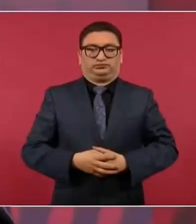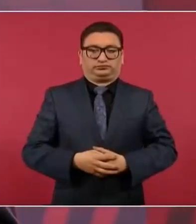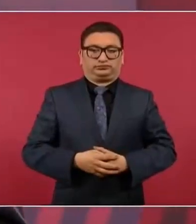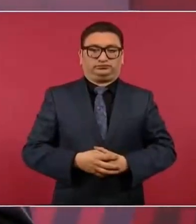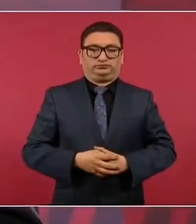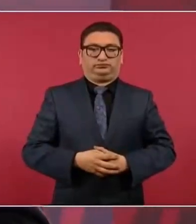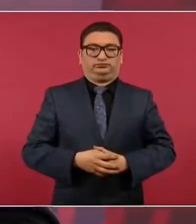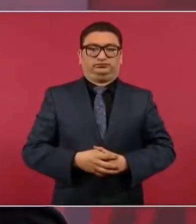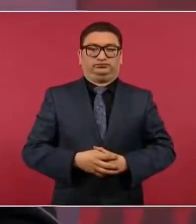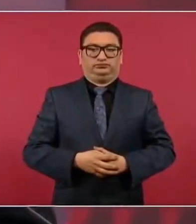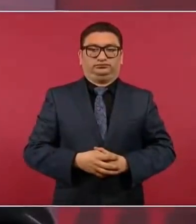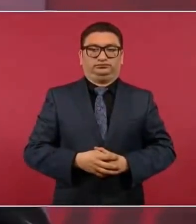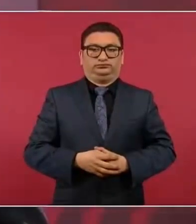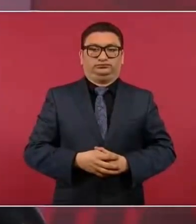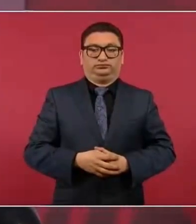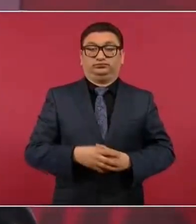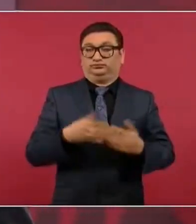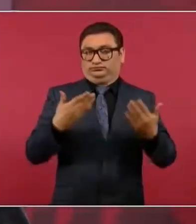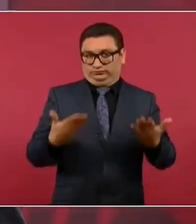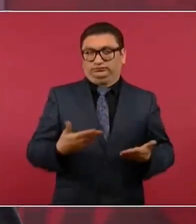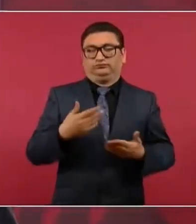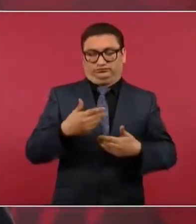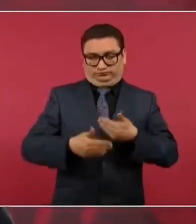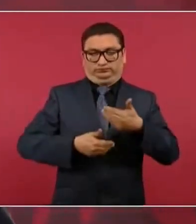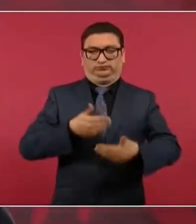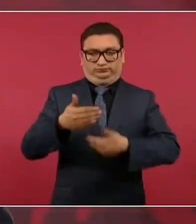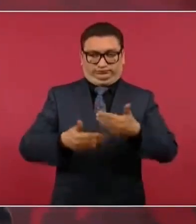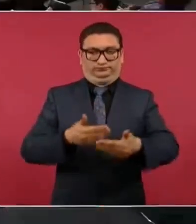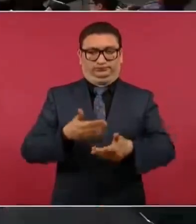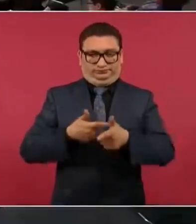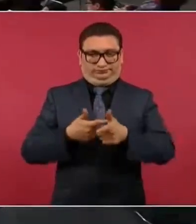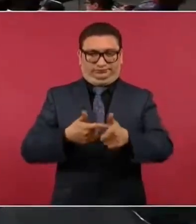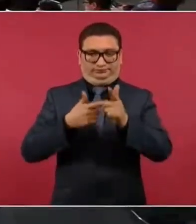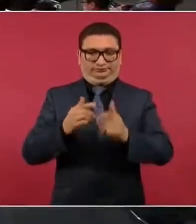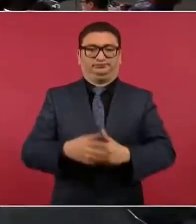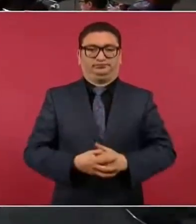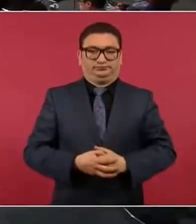Entonces, ahí vamos avanzando. Presidente, y